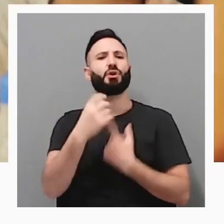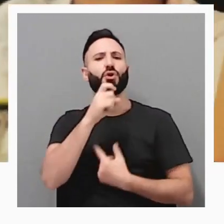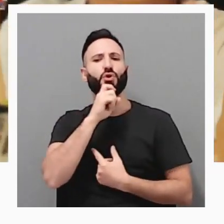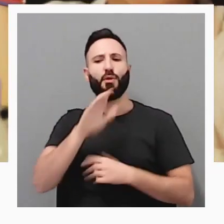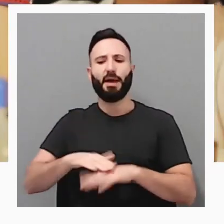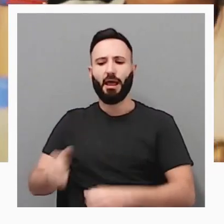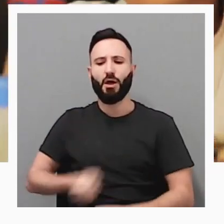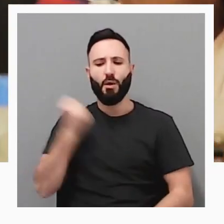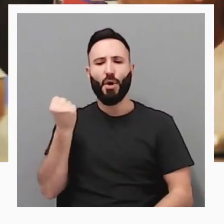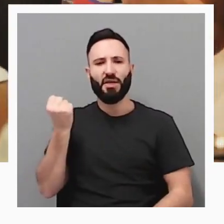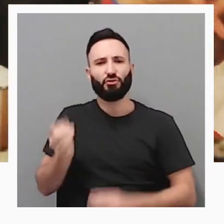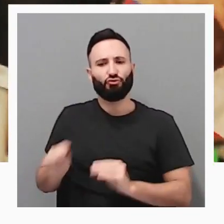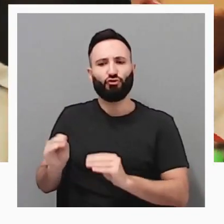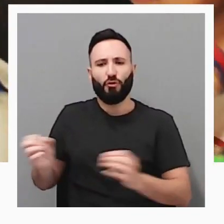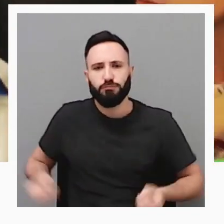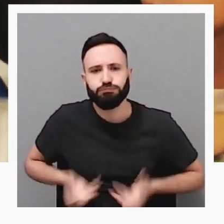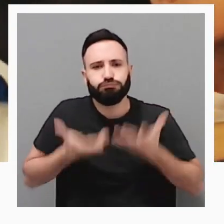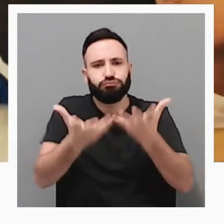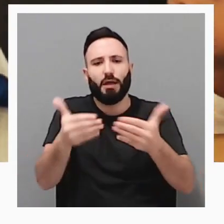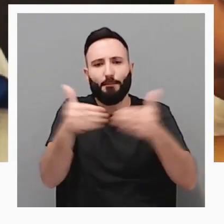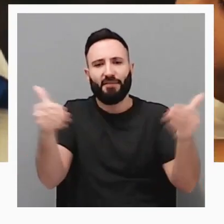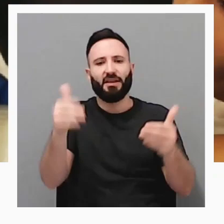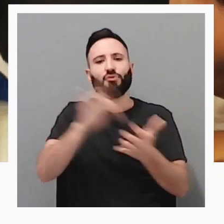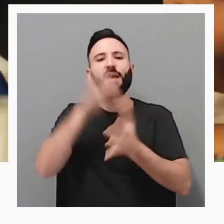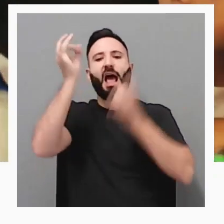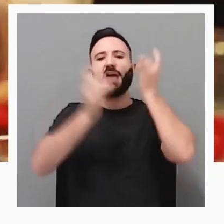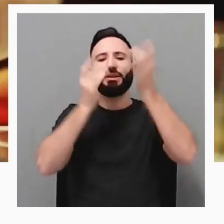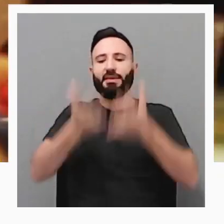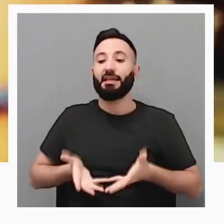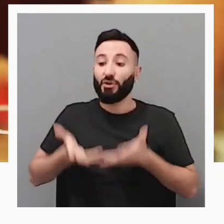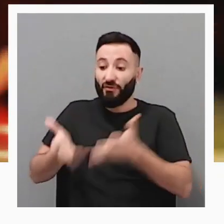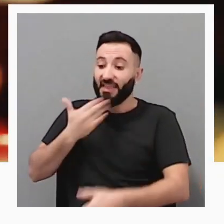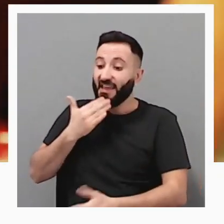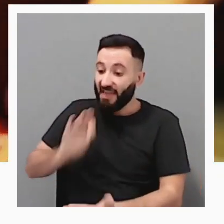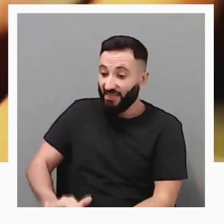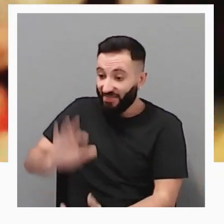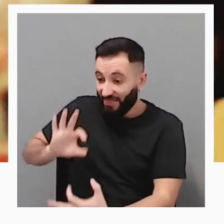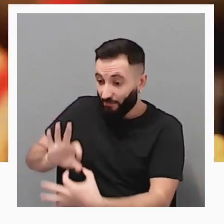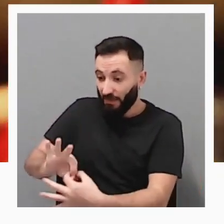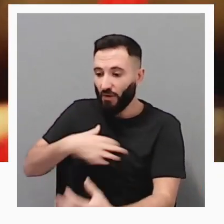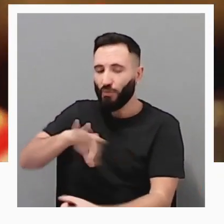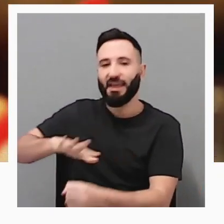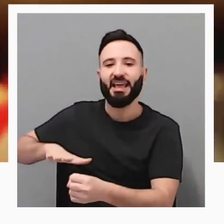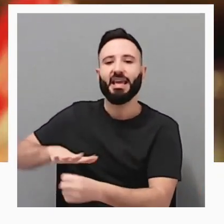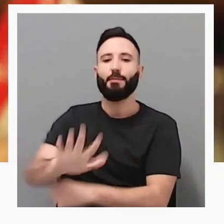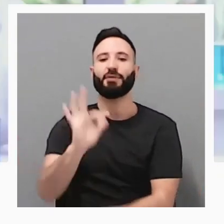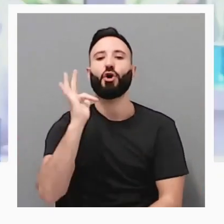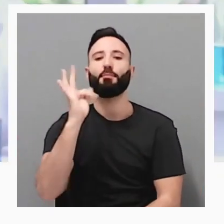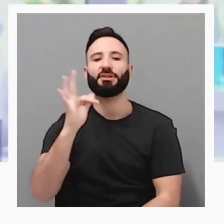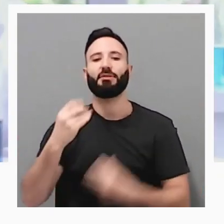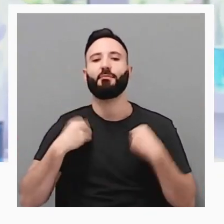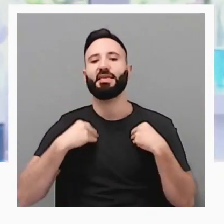potencial? Ofrecerles las actividades correctas a la edad adecuada puede generar un impacto muy positivo en sus